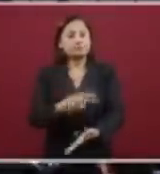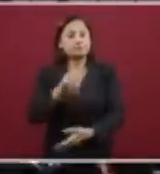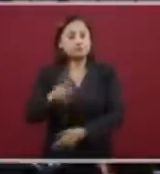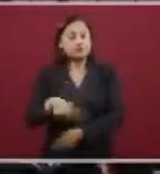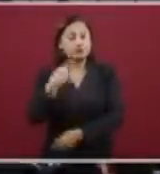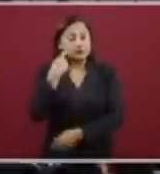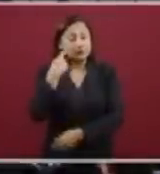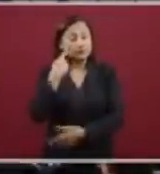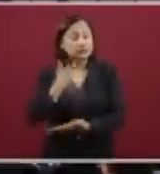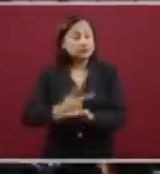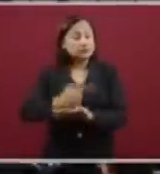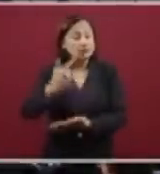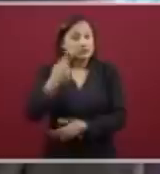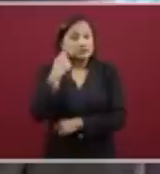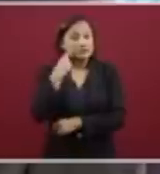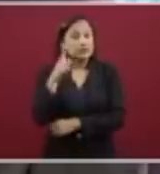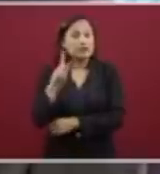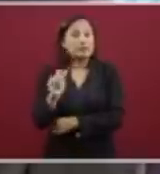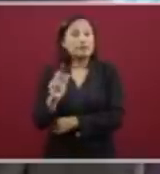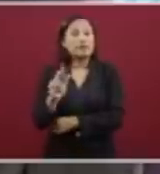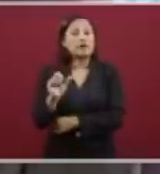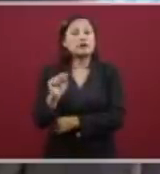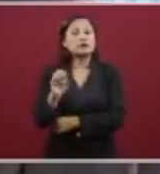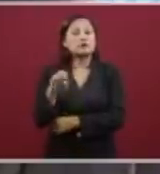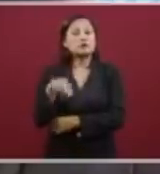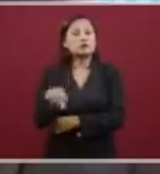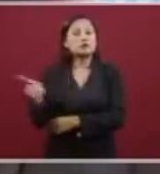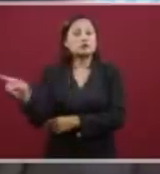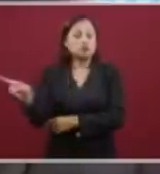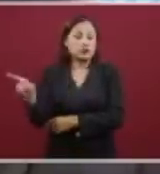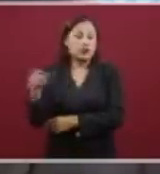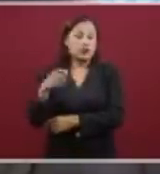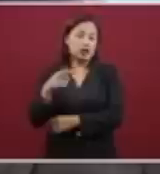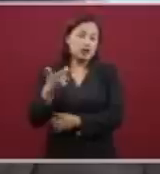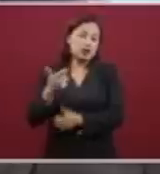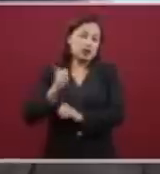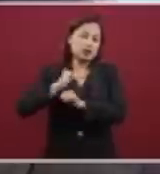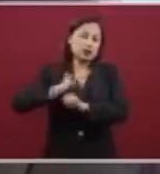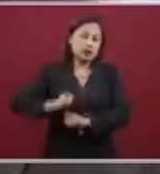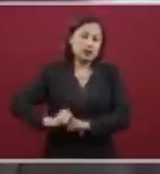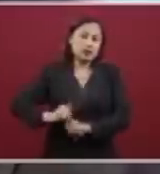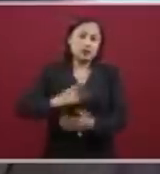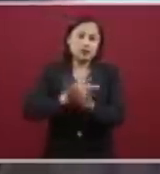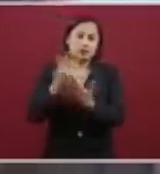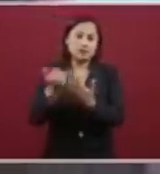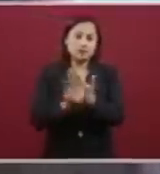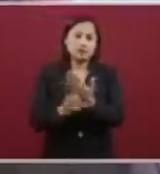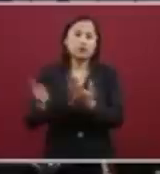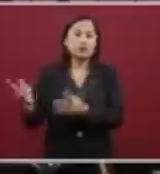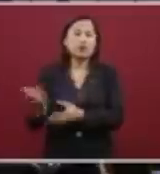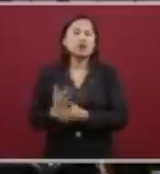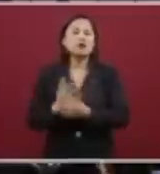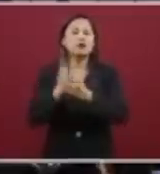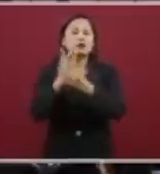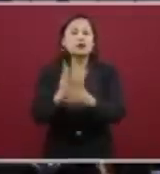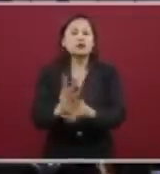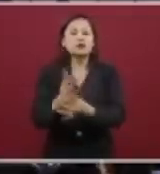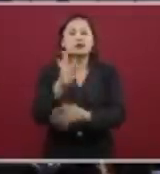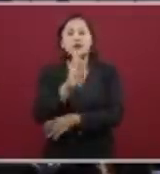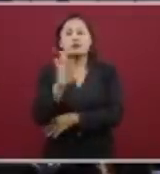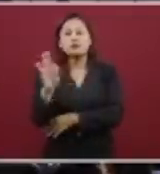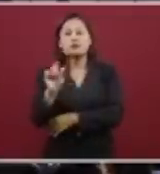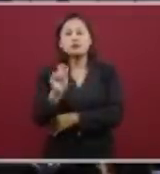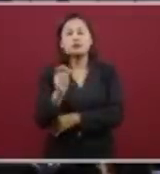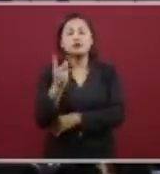parsons gerente del proyecto señaló mediante oficio fechado el 22 de junio